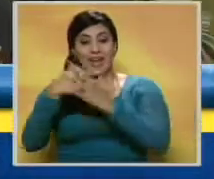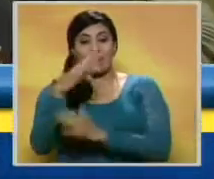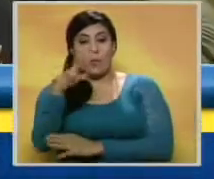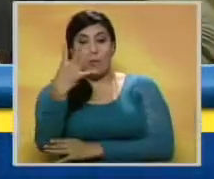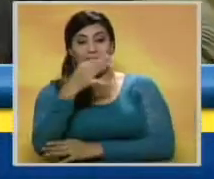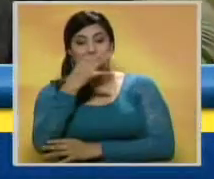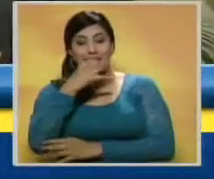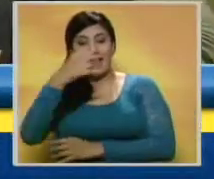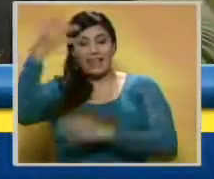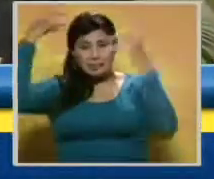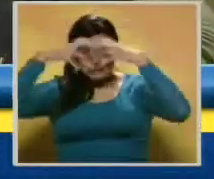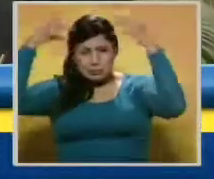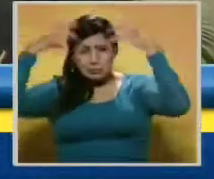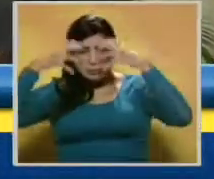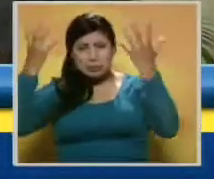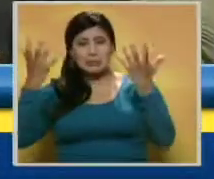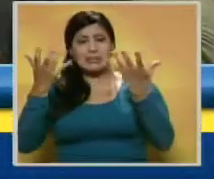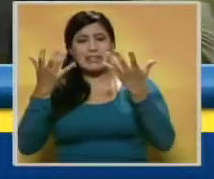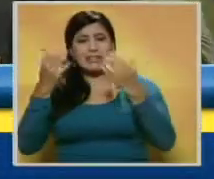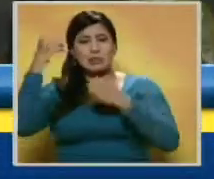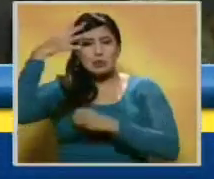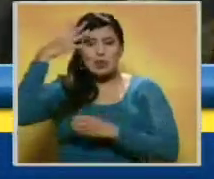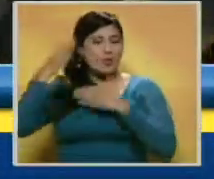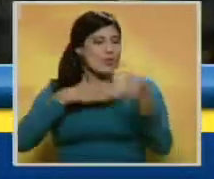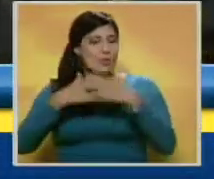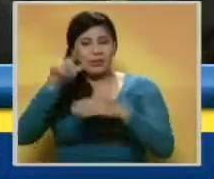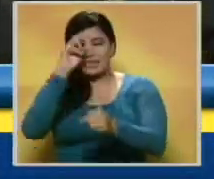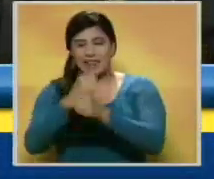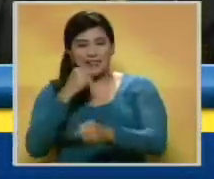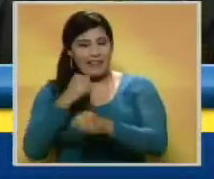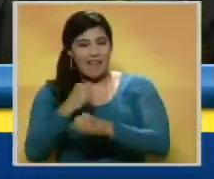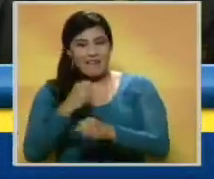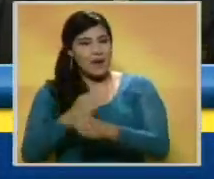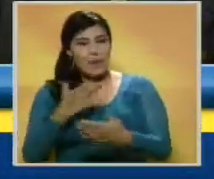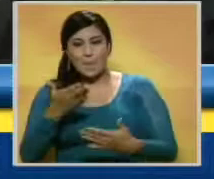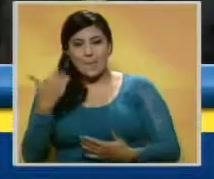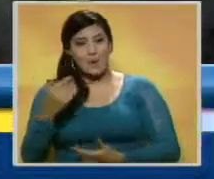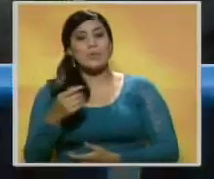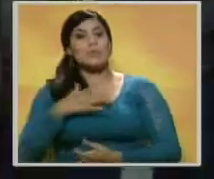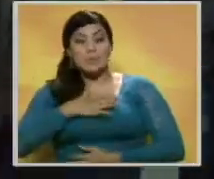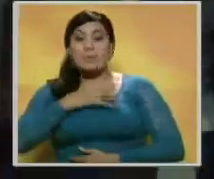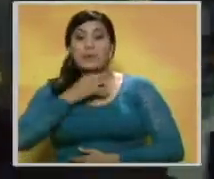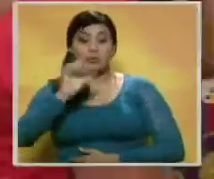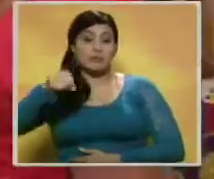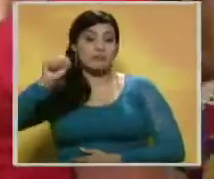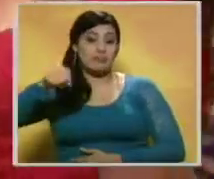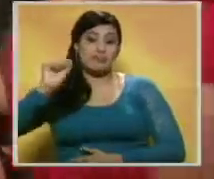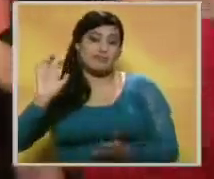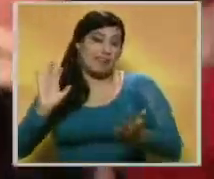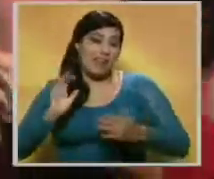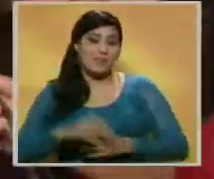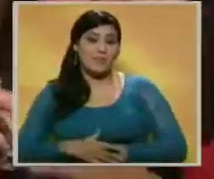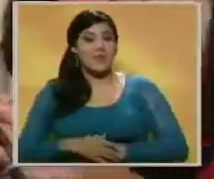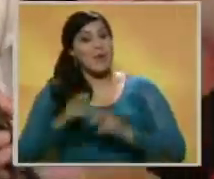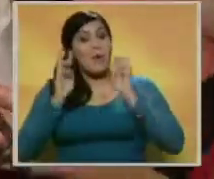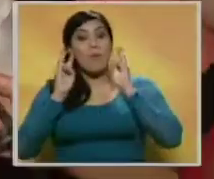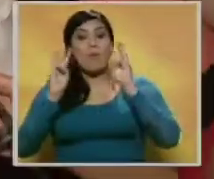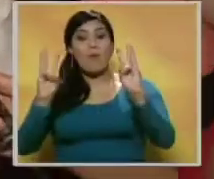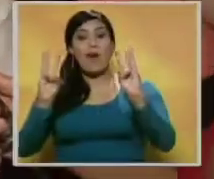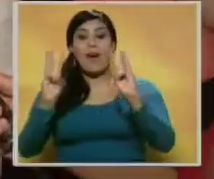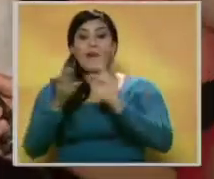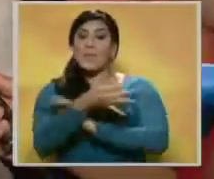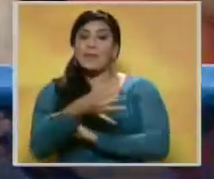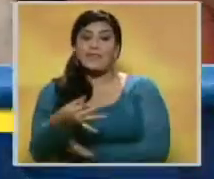tarde, agua, sol, pero bueno, así es el trabajo y hay que hacerlo. ¿Te gusta? Claro, sí. Wow, está